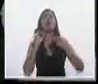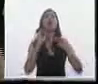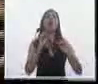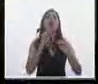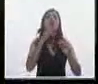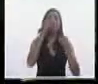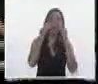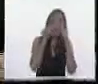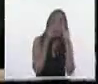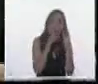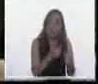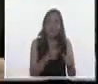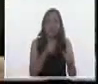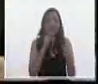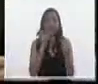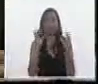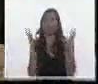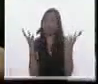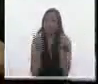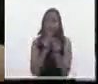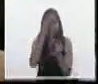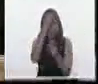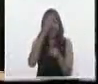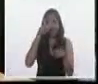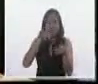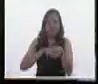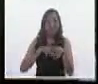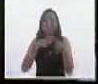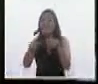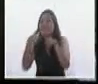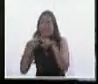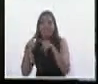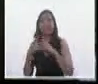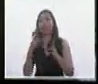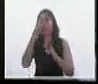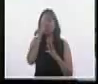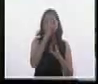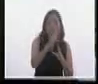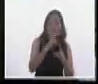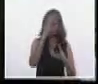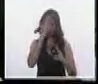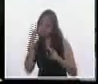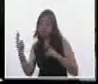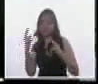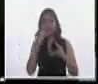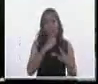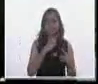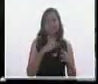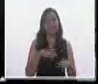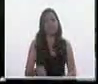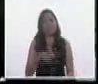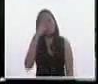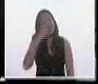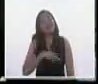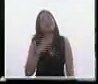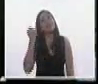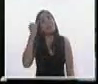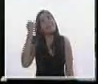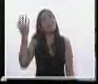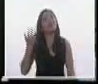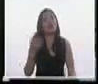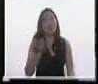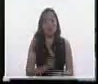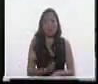este espacio intercultural no maneras de encuentro maneras de respeto aquí en México imagínense es